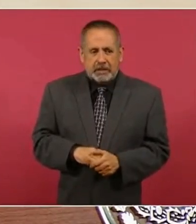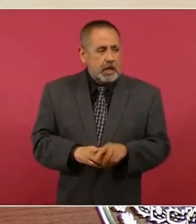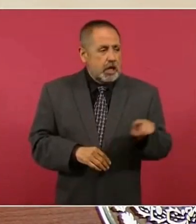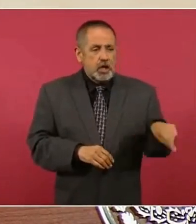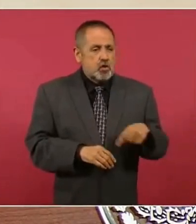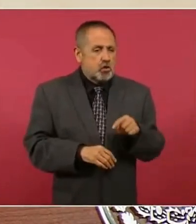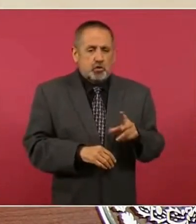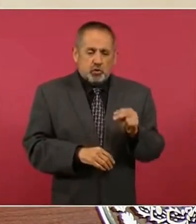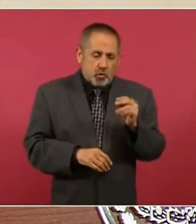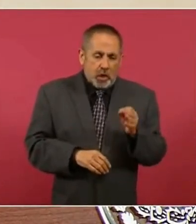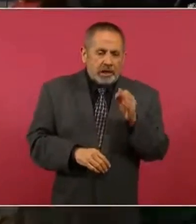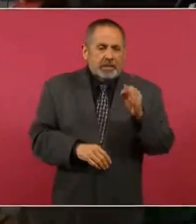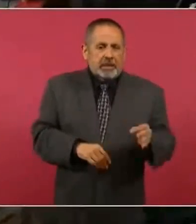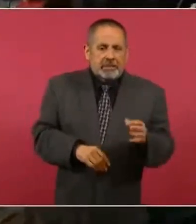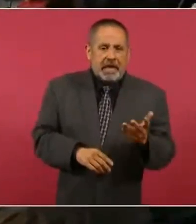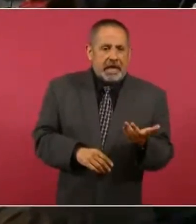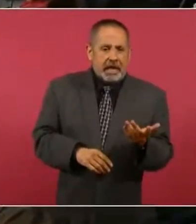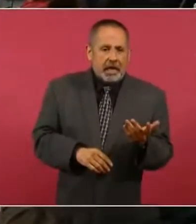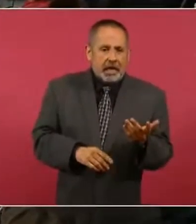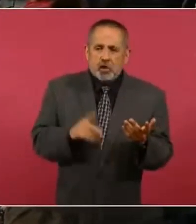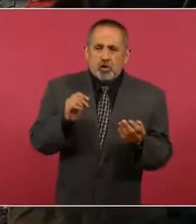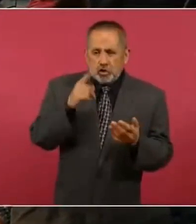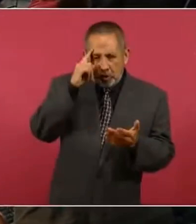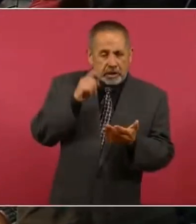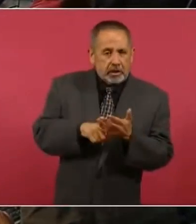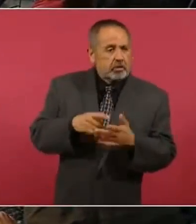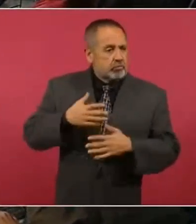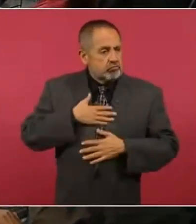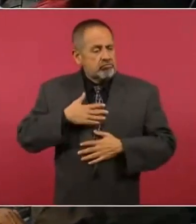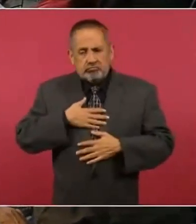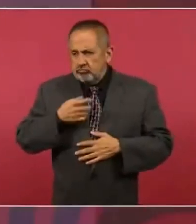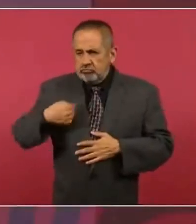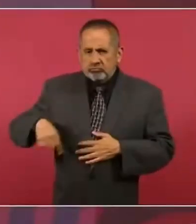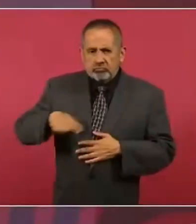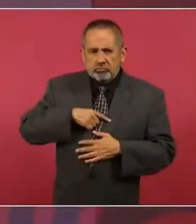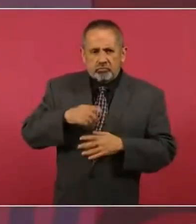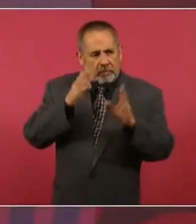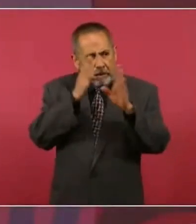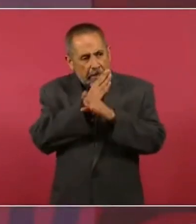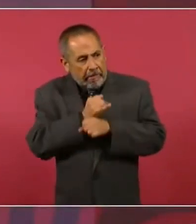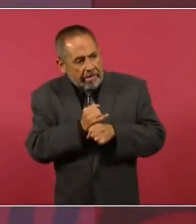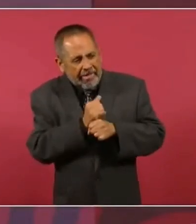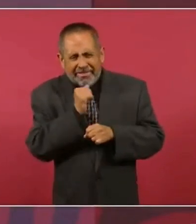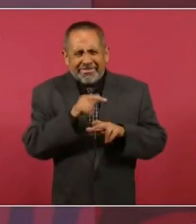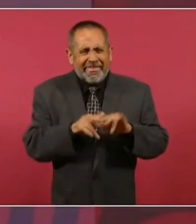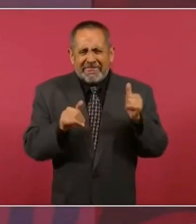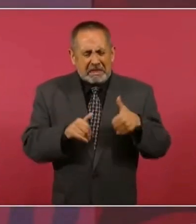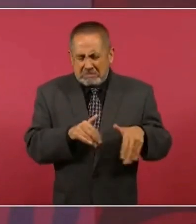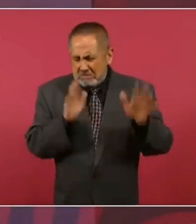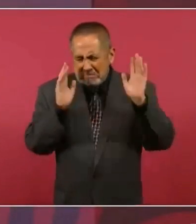aceptan, no me creen de que nosotros no espiamos a nadie.